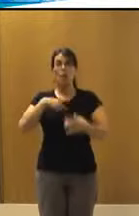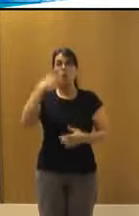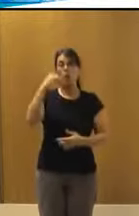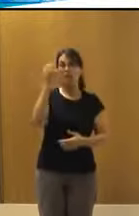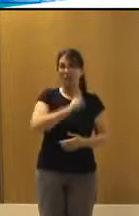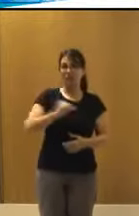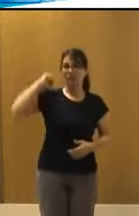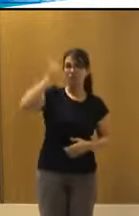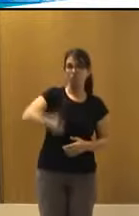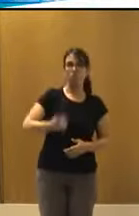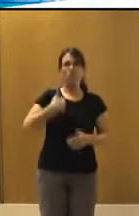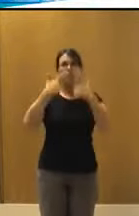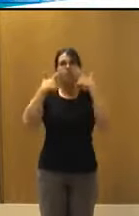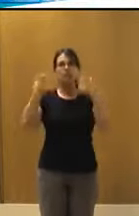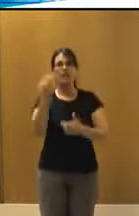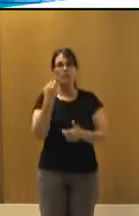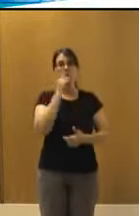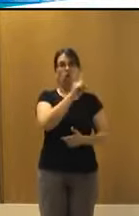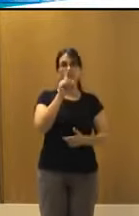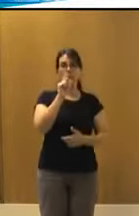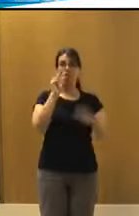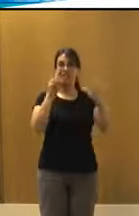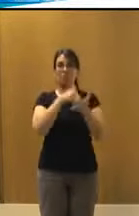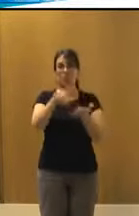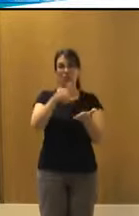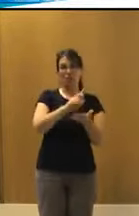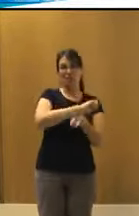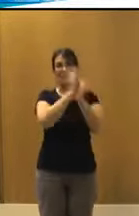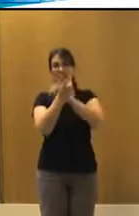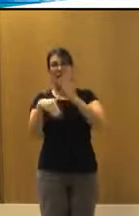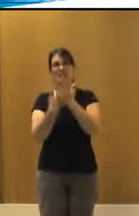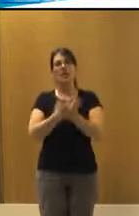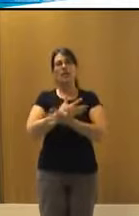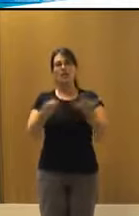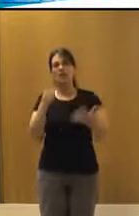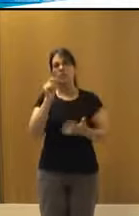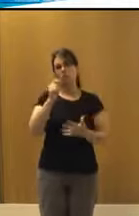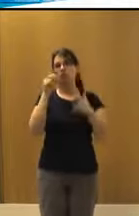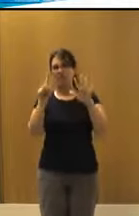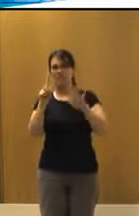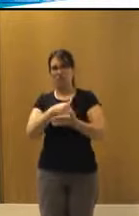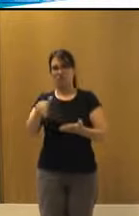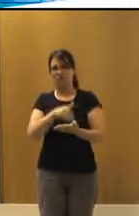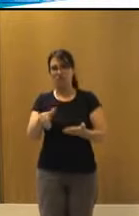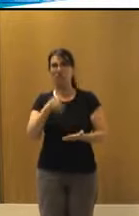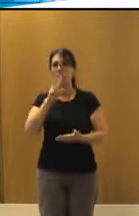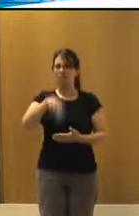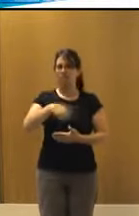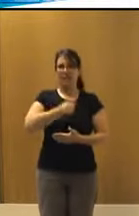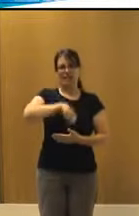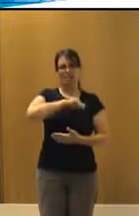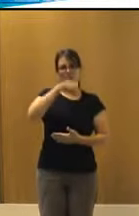en 20 años vemos que pasamos de 11.7 millones a 16.3 millones. Y eso es